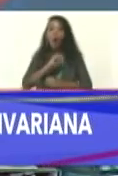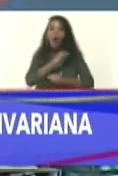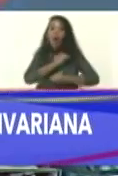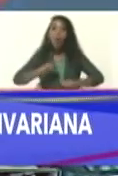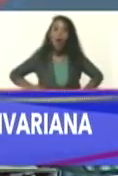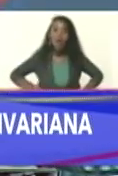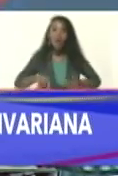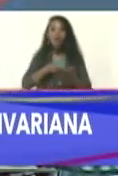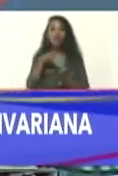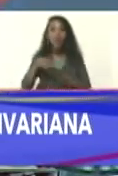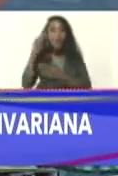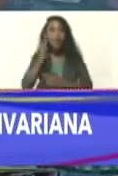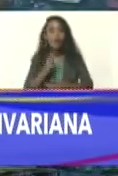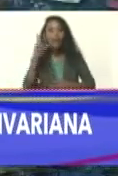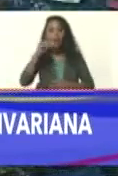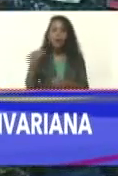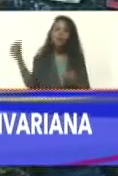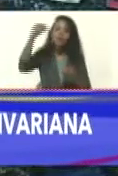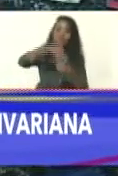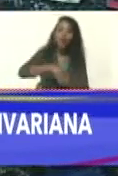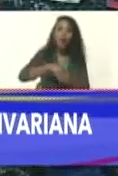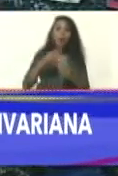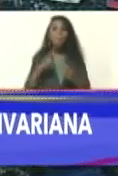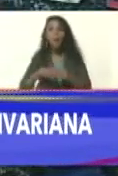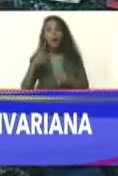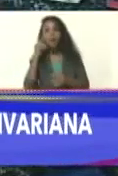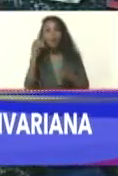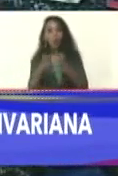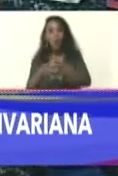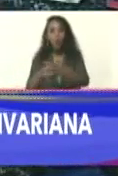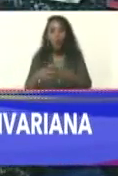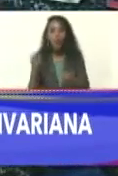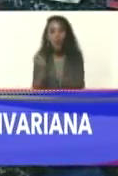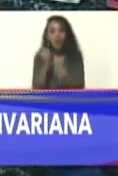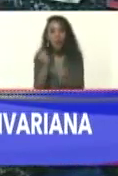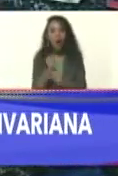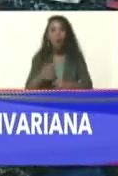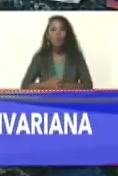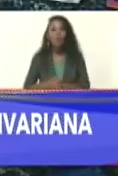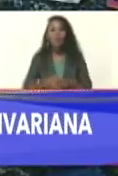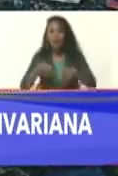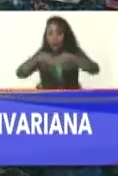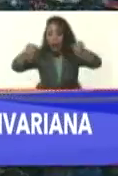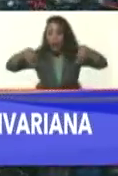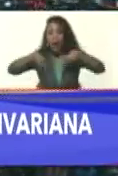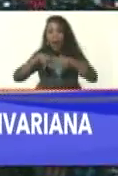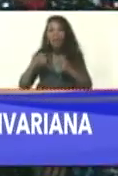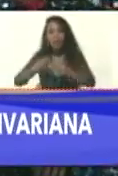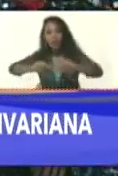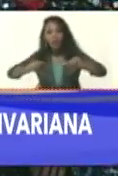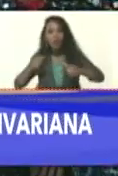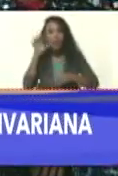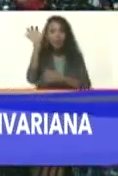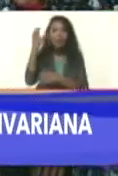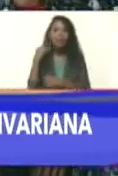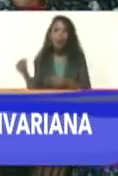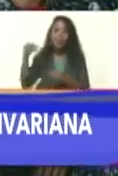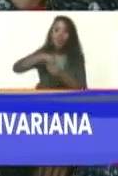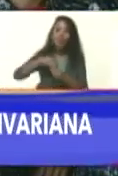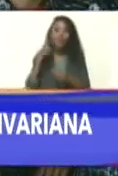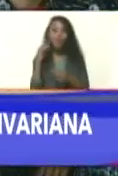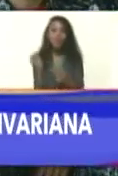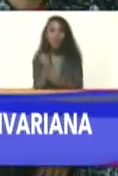que se incorpora también en unas áreas y territorios del país, se va a incorporar a,